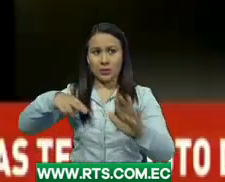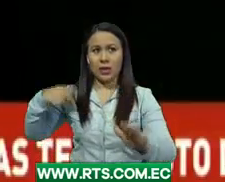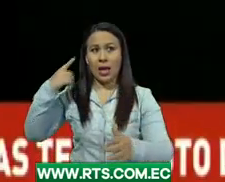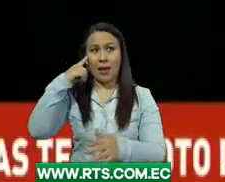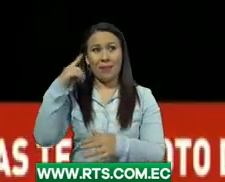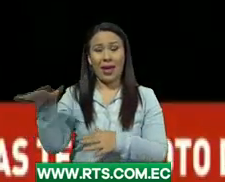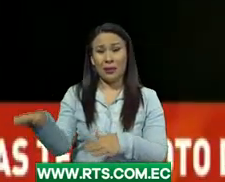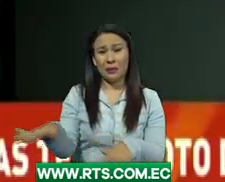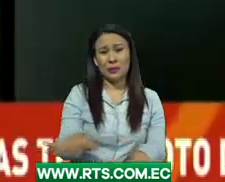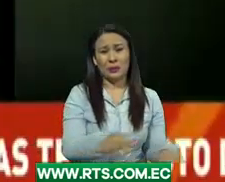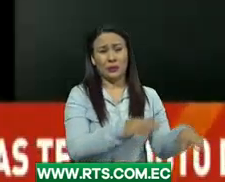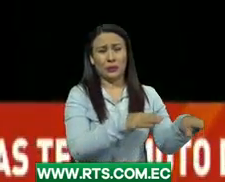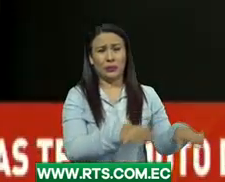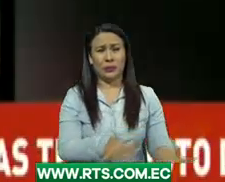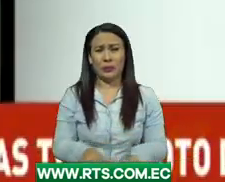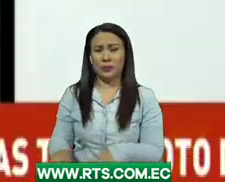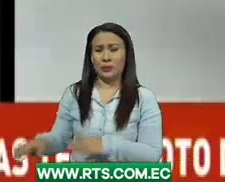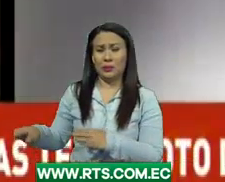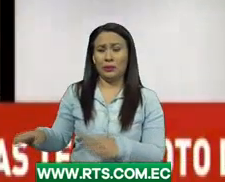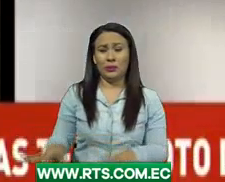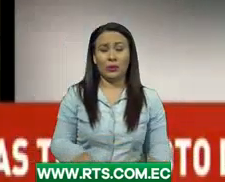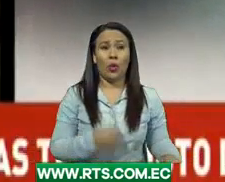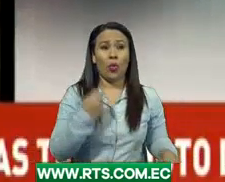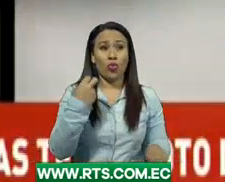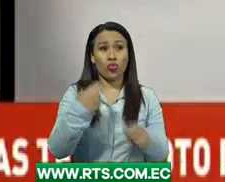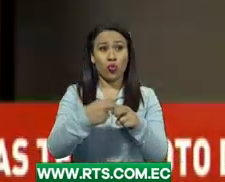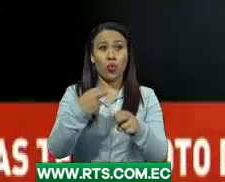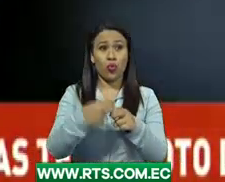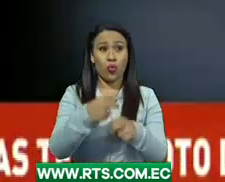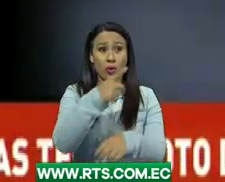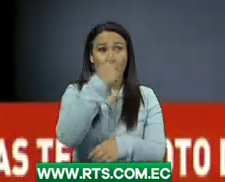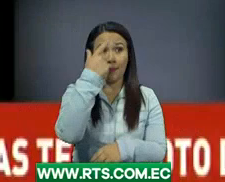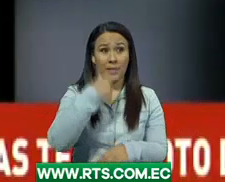ante el movimiento telúrico que soportaron.